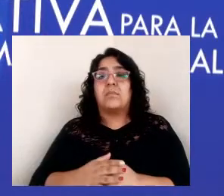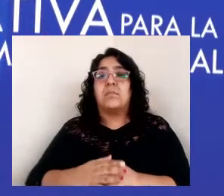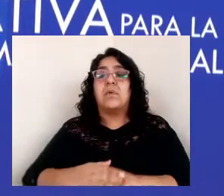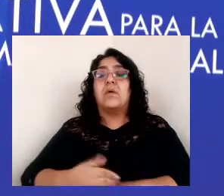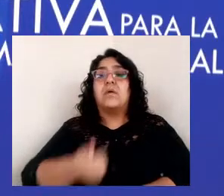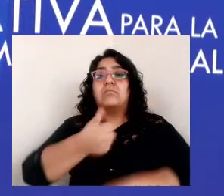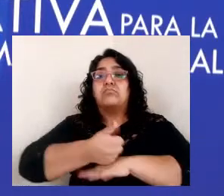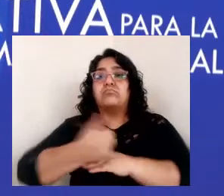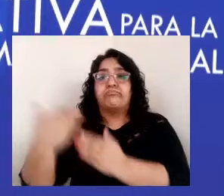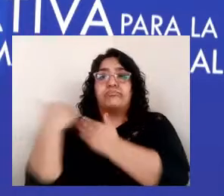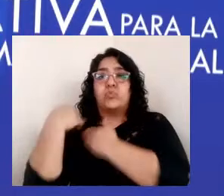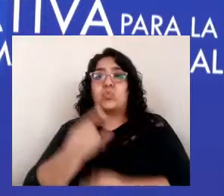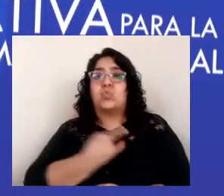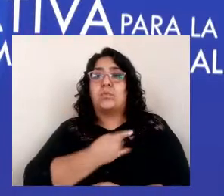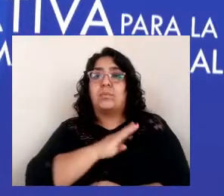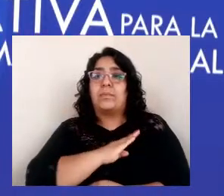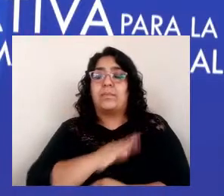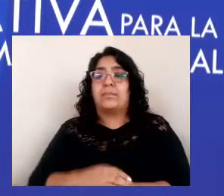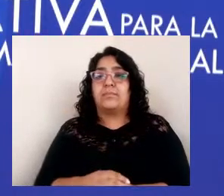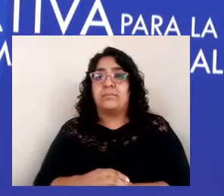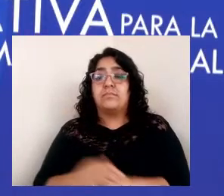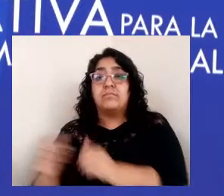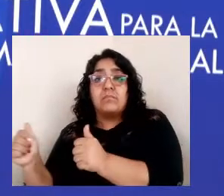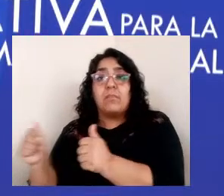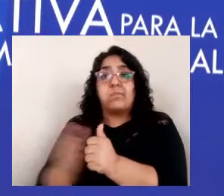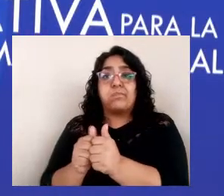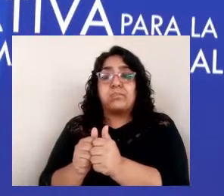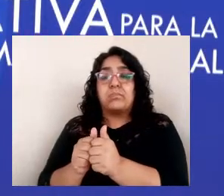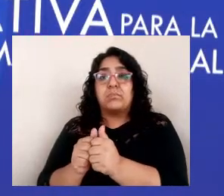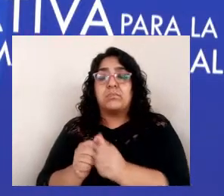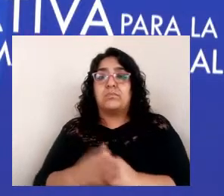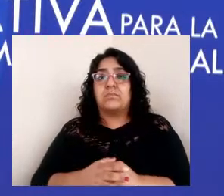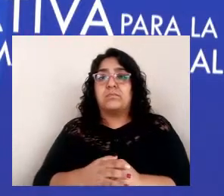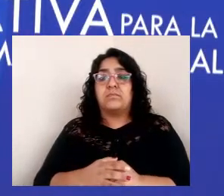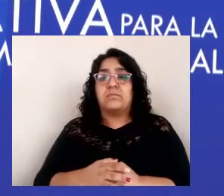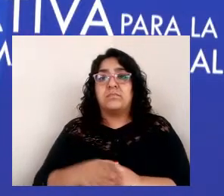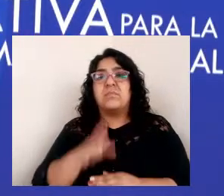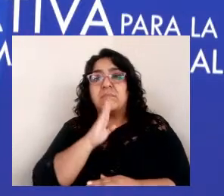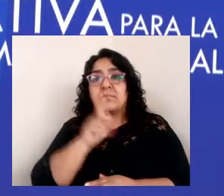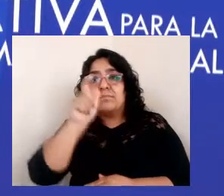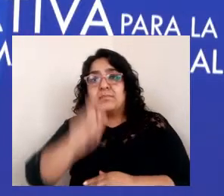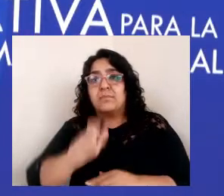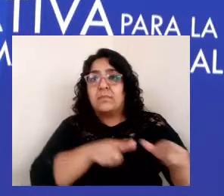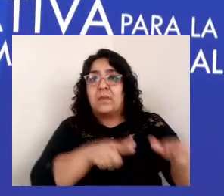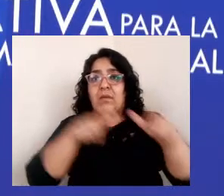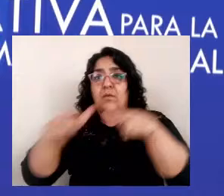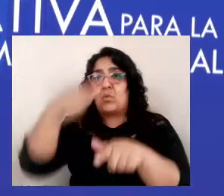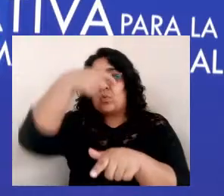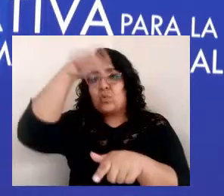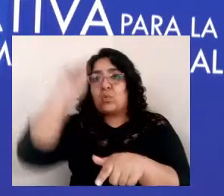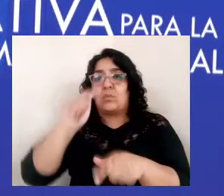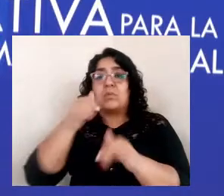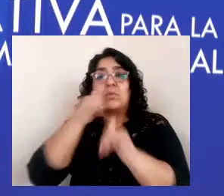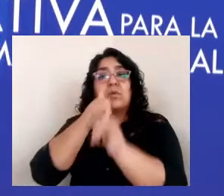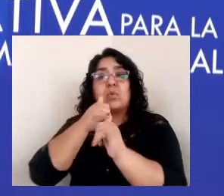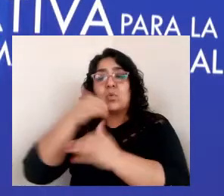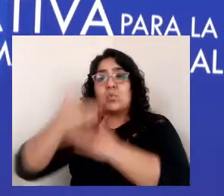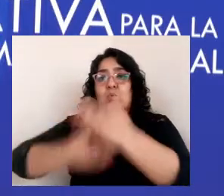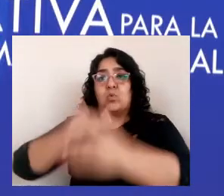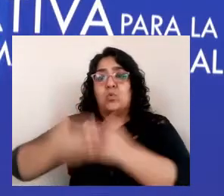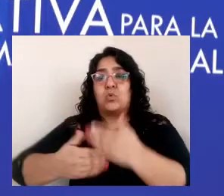Mariana. Le acompaña la graduanda del programa de Ingeniería de Procesos, señorita Laura